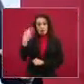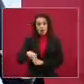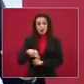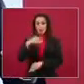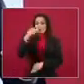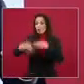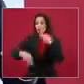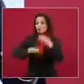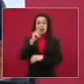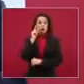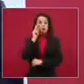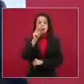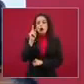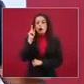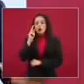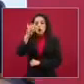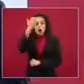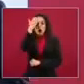México,